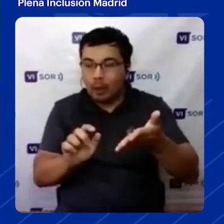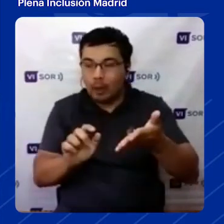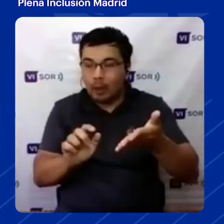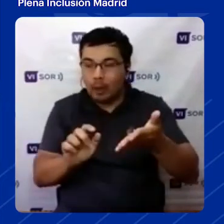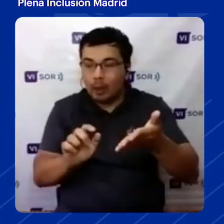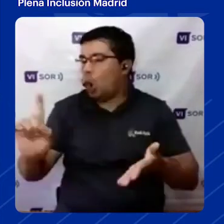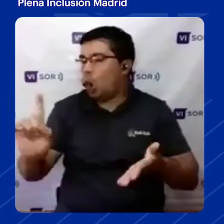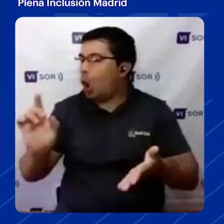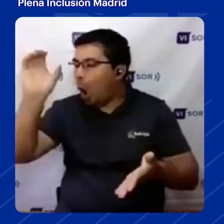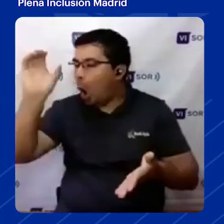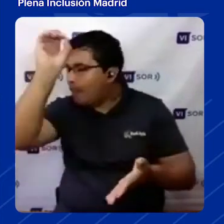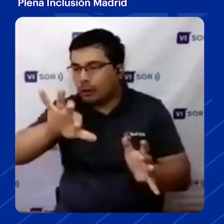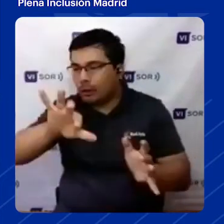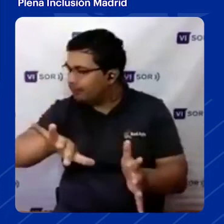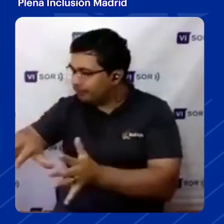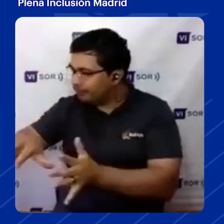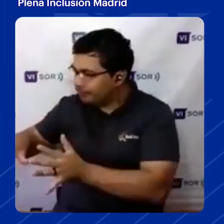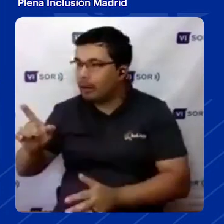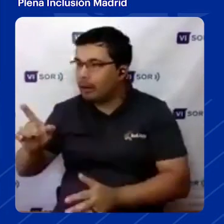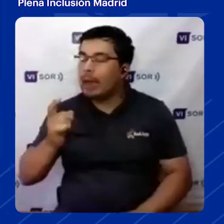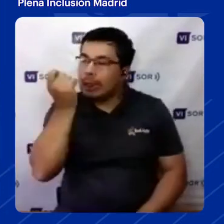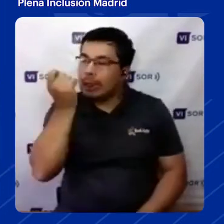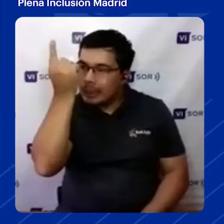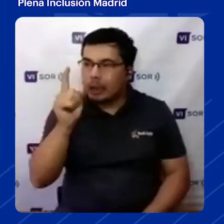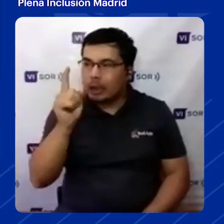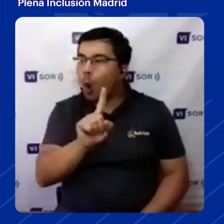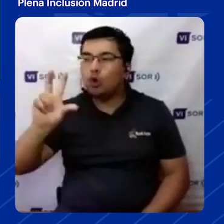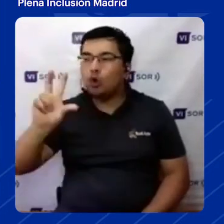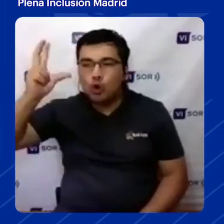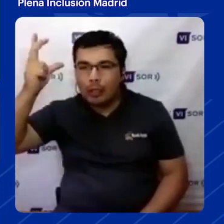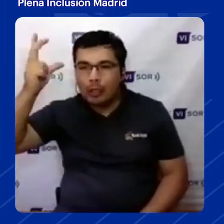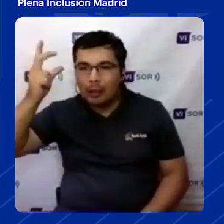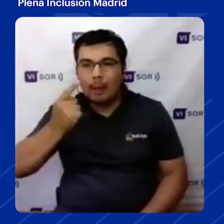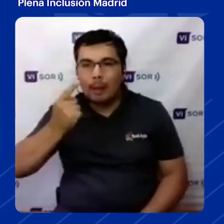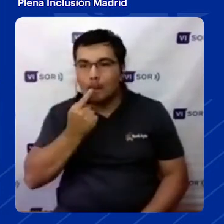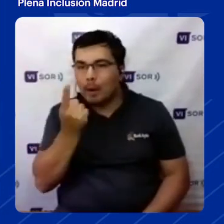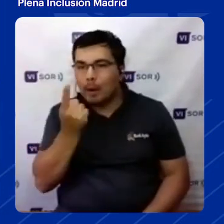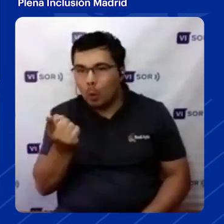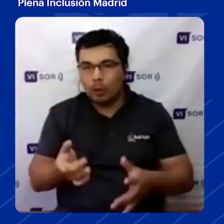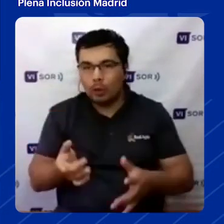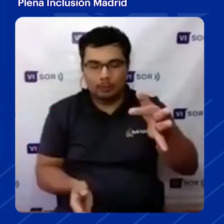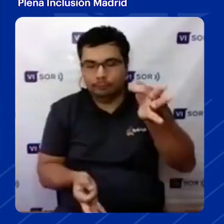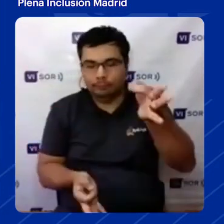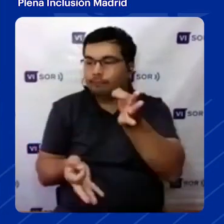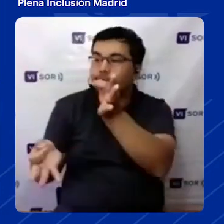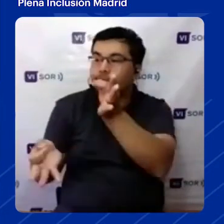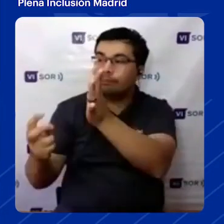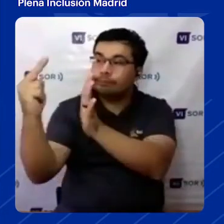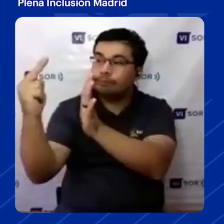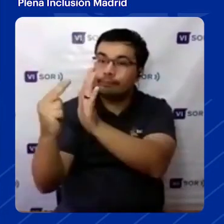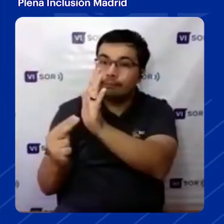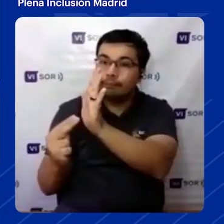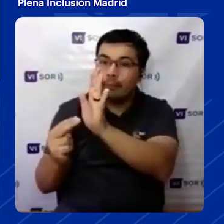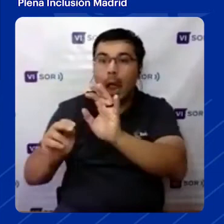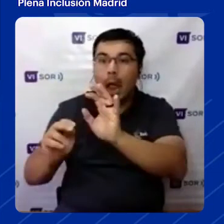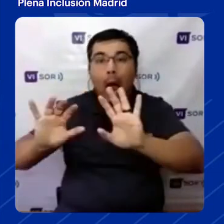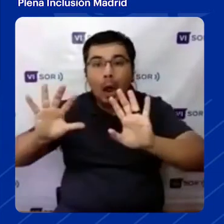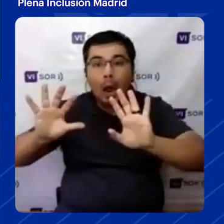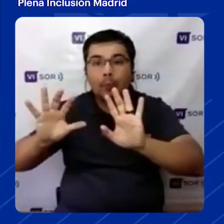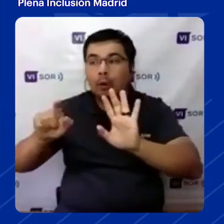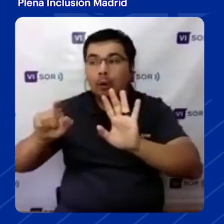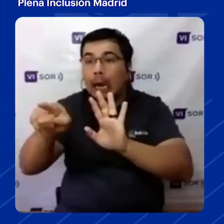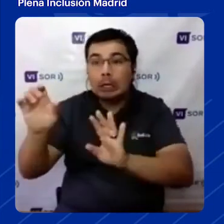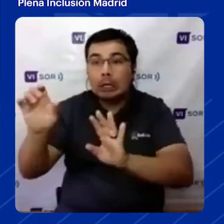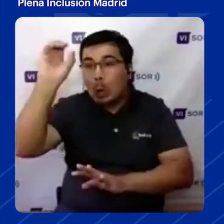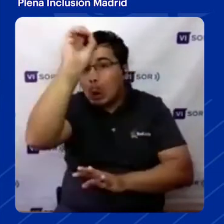comentarios, ajustamos el texto, y hombre, efectivamente puede ocurrir que haya sido un desastre, entonces tengamos que empezar de muchas